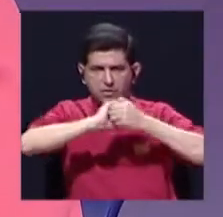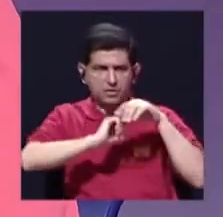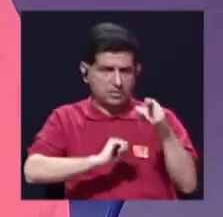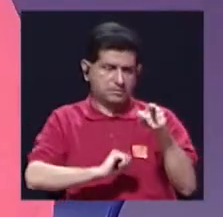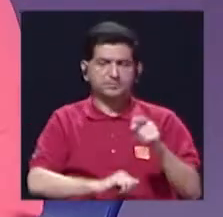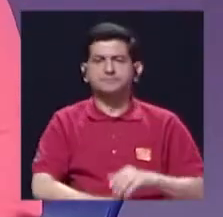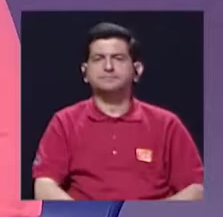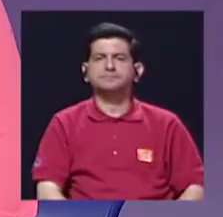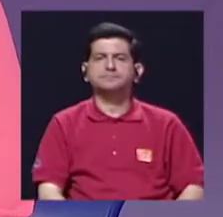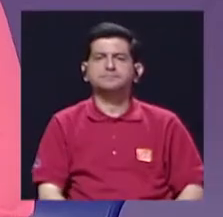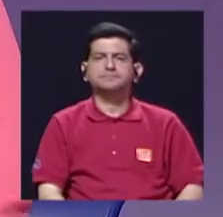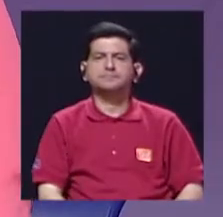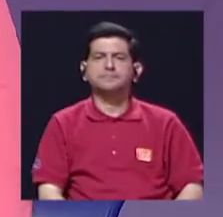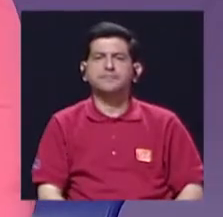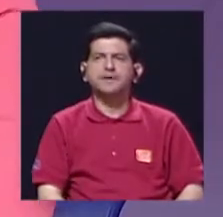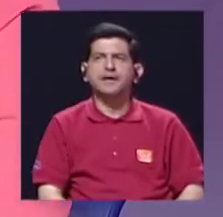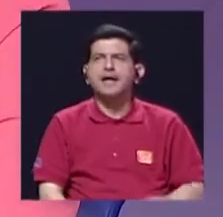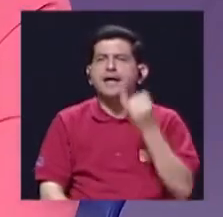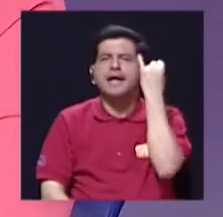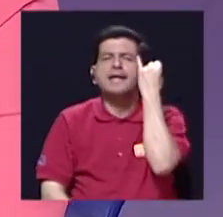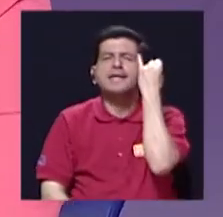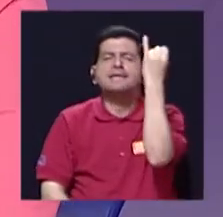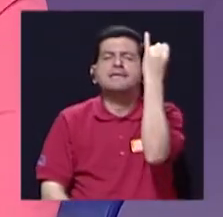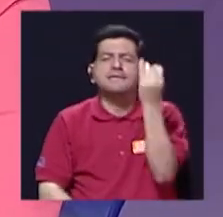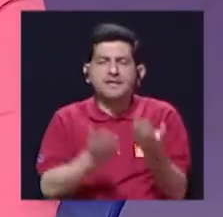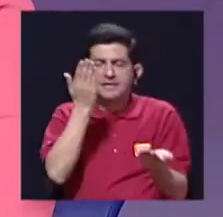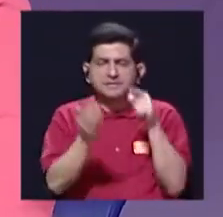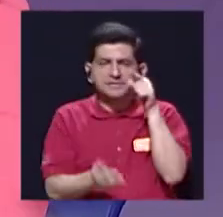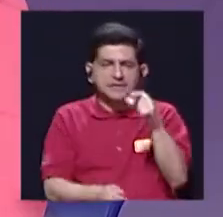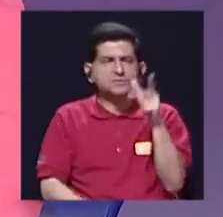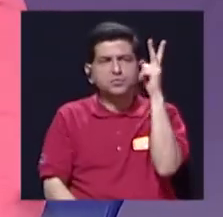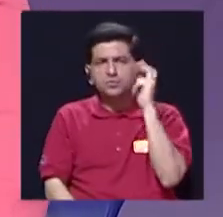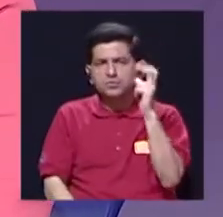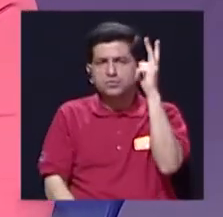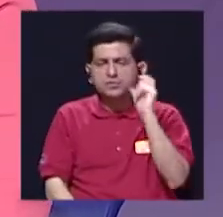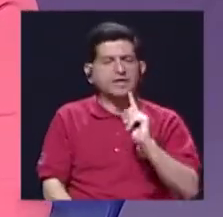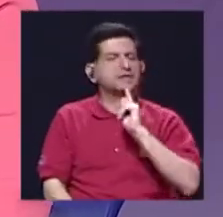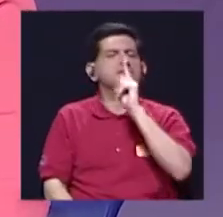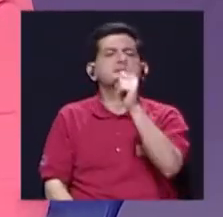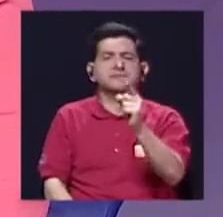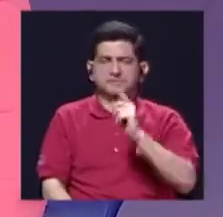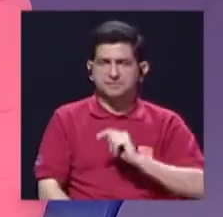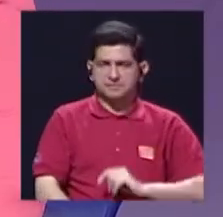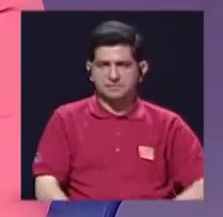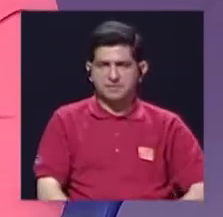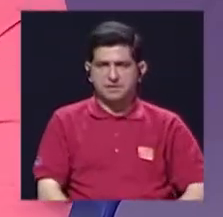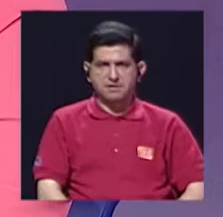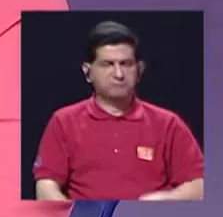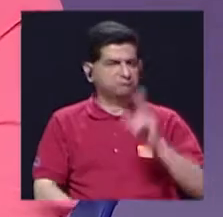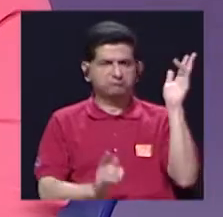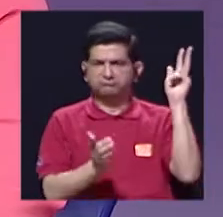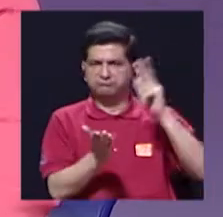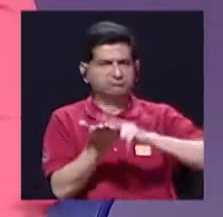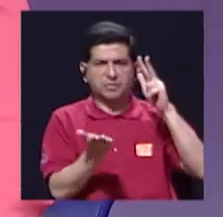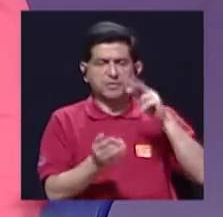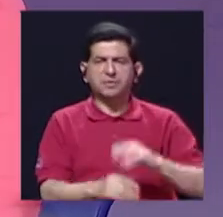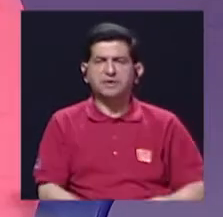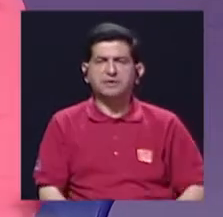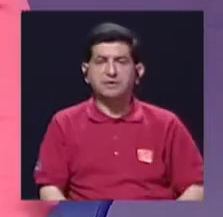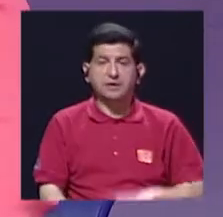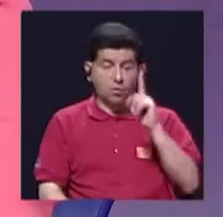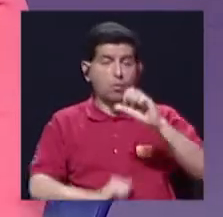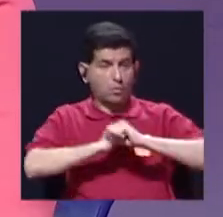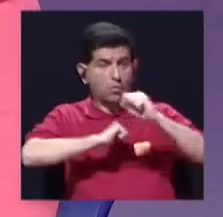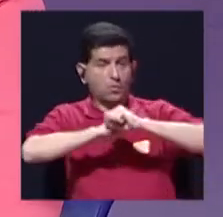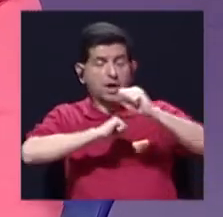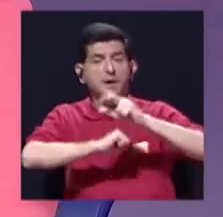¿verdad? ¿Cuáles son los argumentos que ustedes han escuchado para decir que eso no se apruebe? Porque hay una